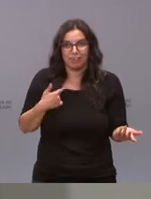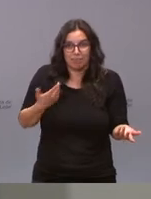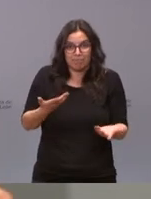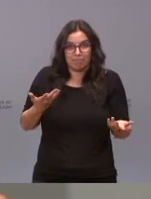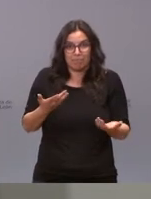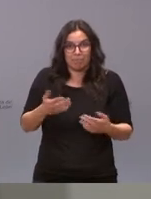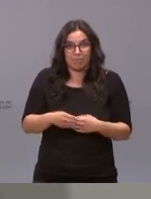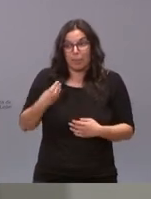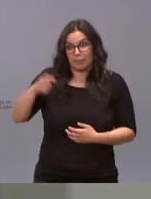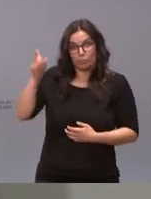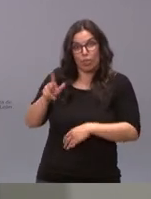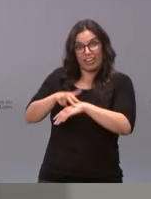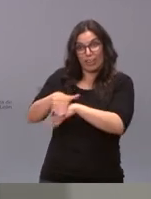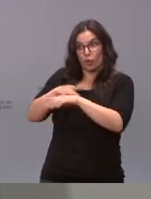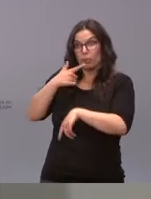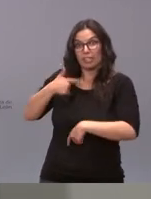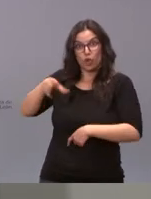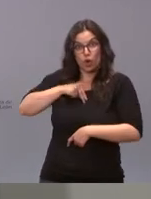al señor que acaba de decirme que esto ha decaído